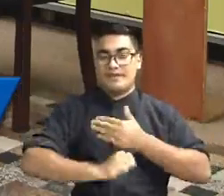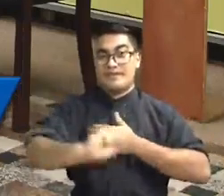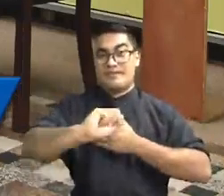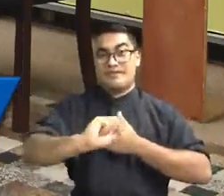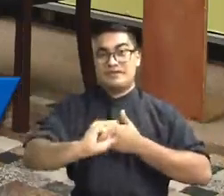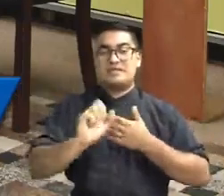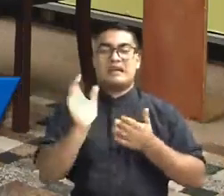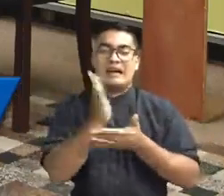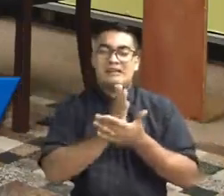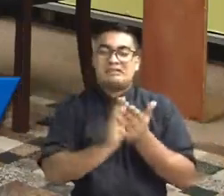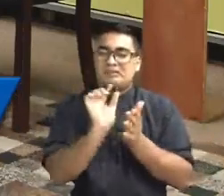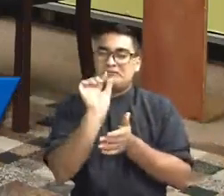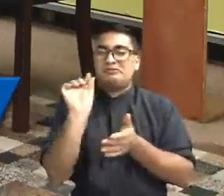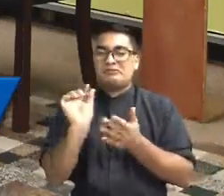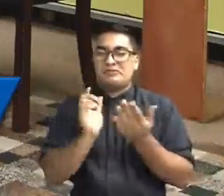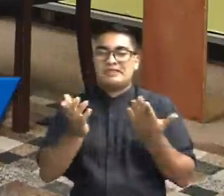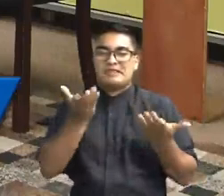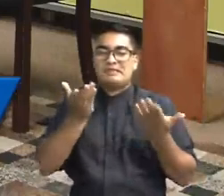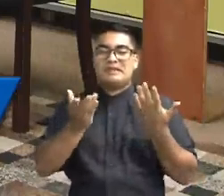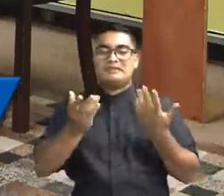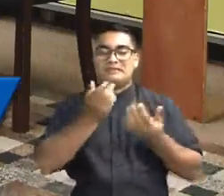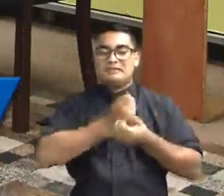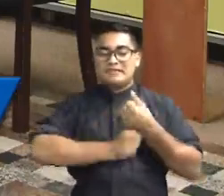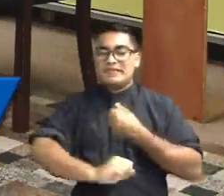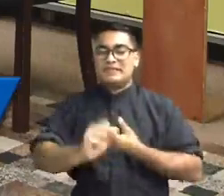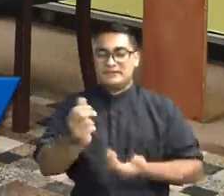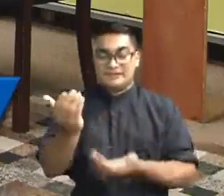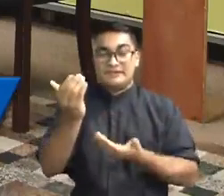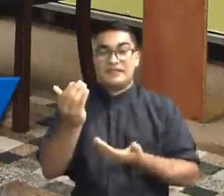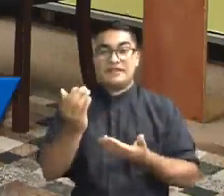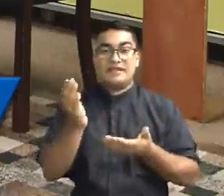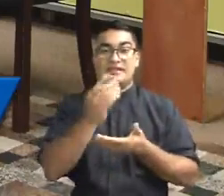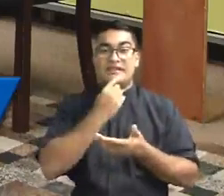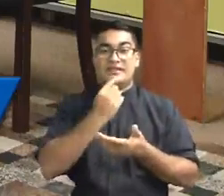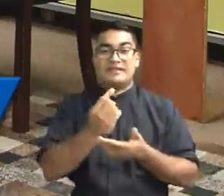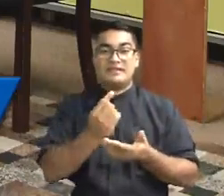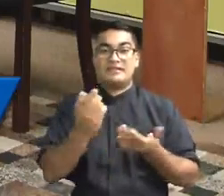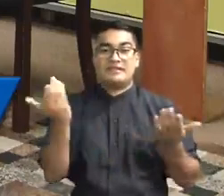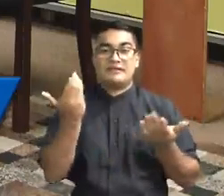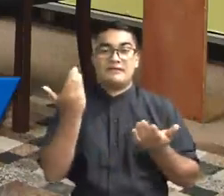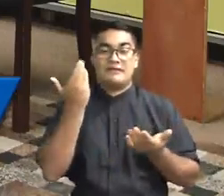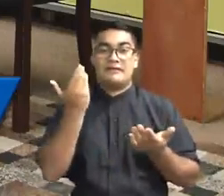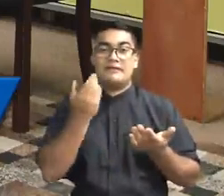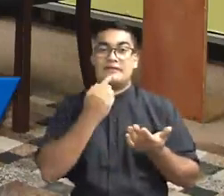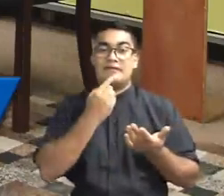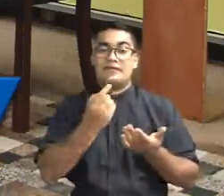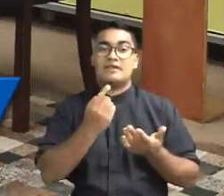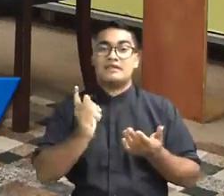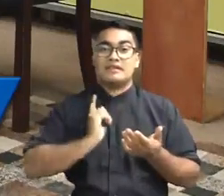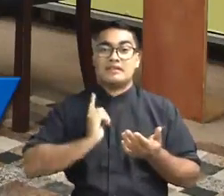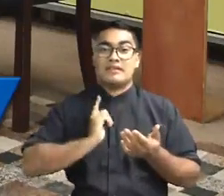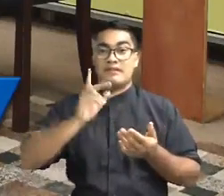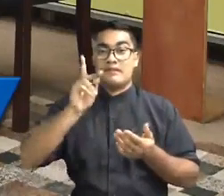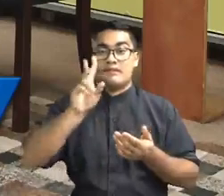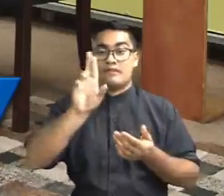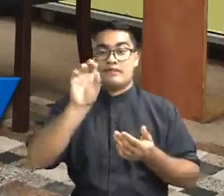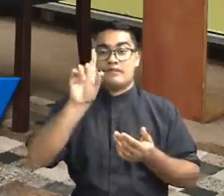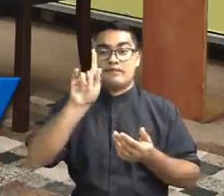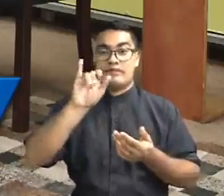muy pequeño hereditario. Sí se considera una de las causas la deficiencia de una proteína que protege el pulmón que se